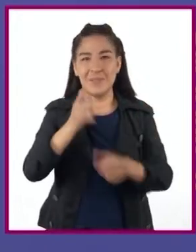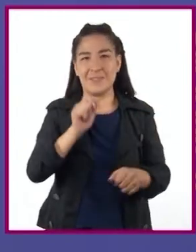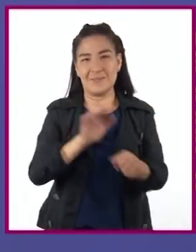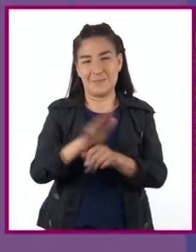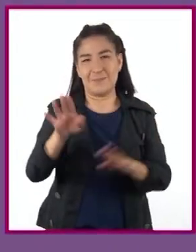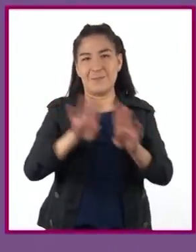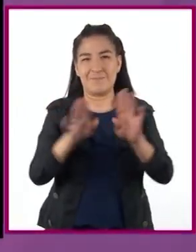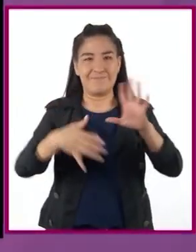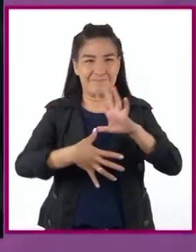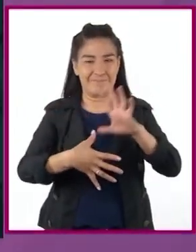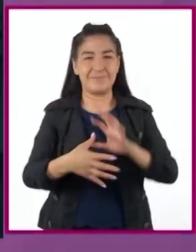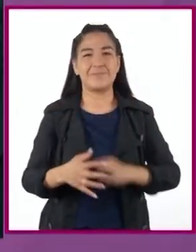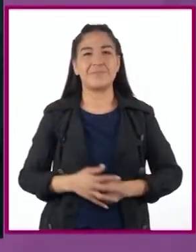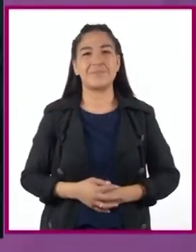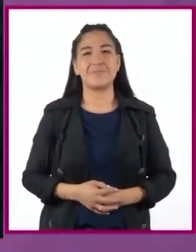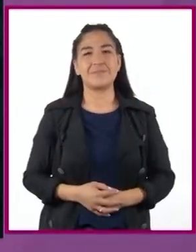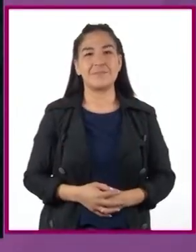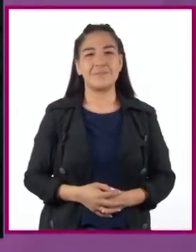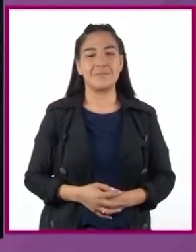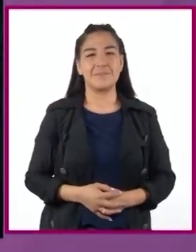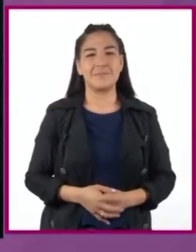mesoamericanas.